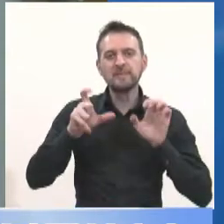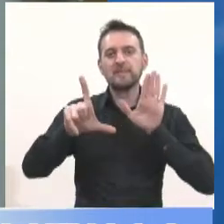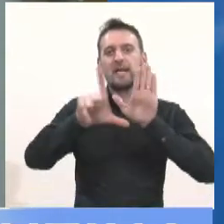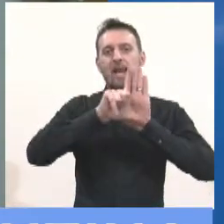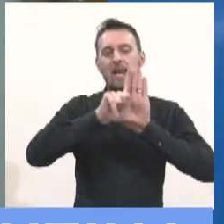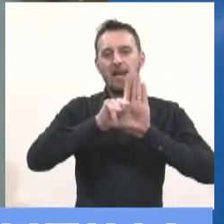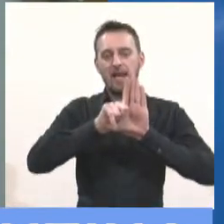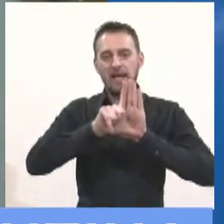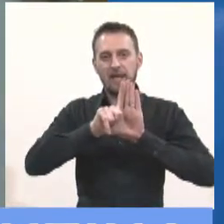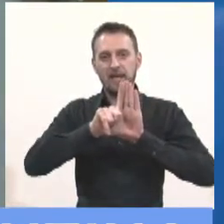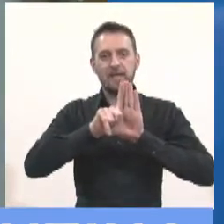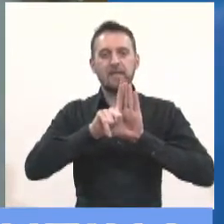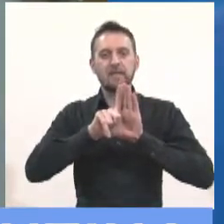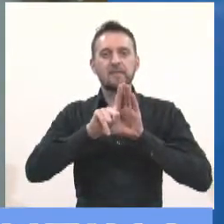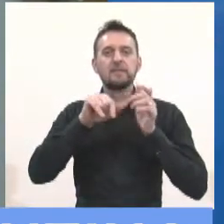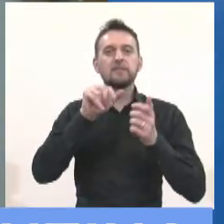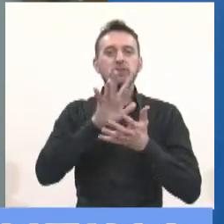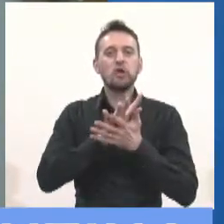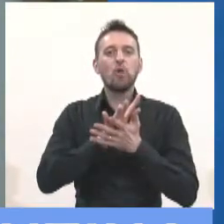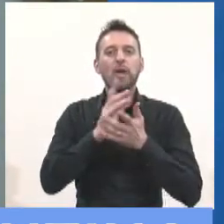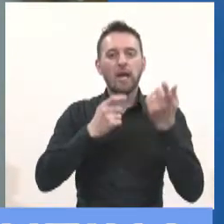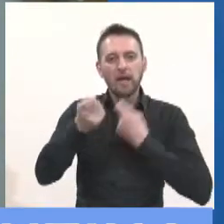ley bajo denominación extranjera,